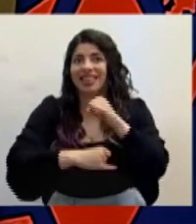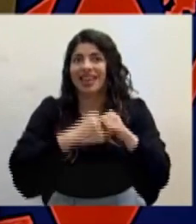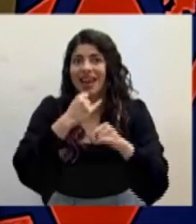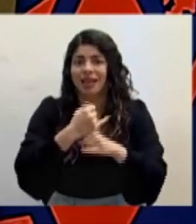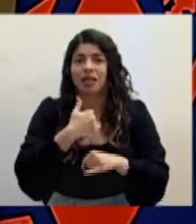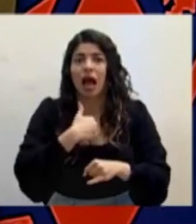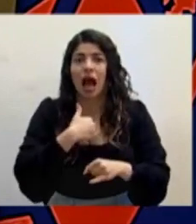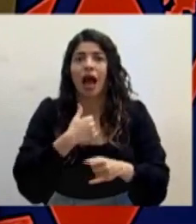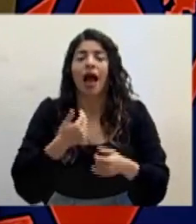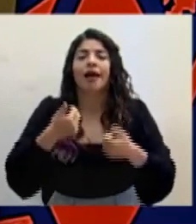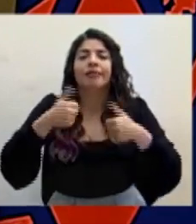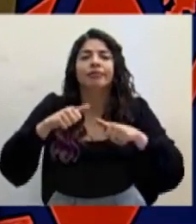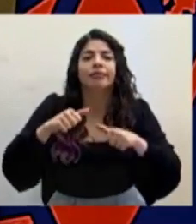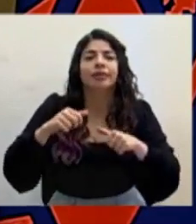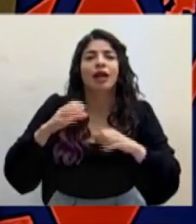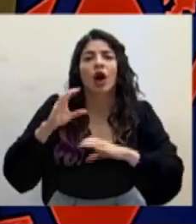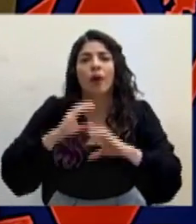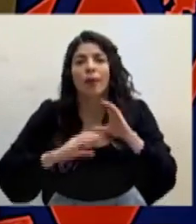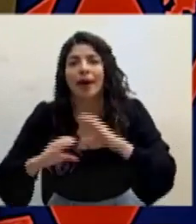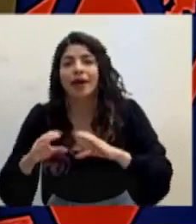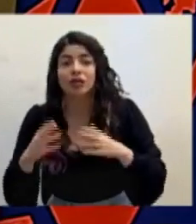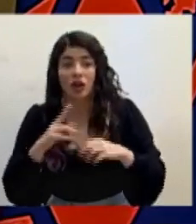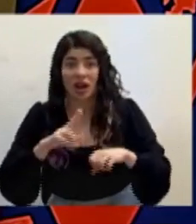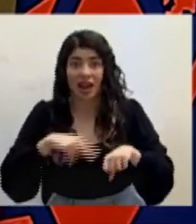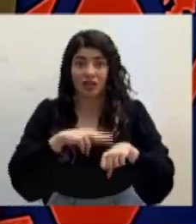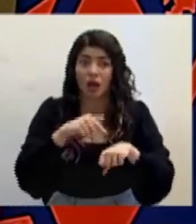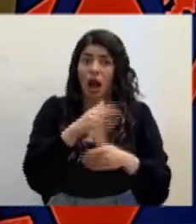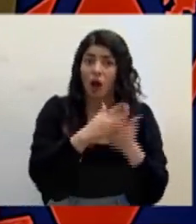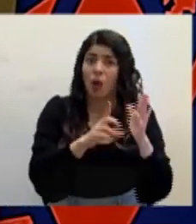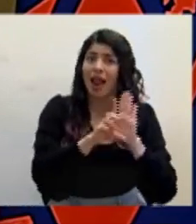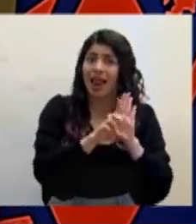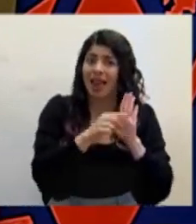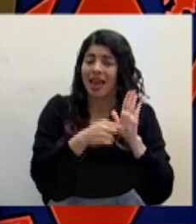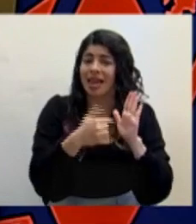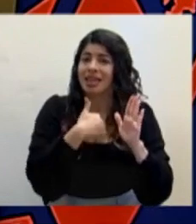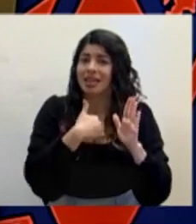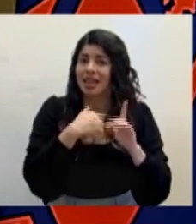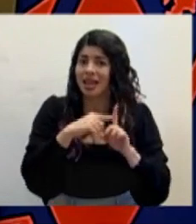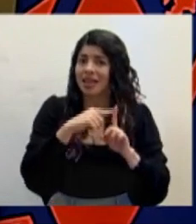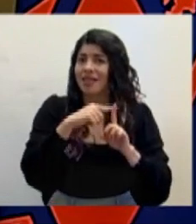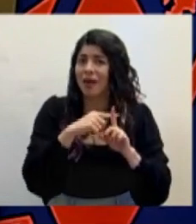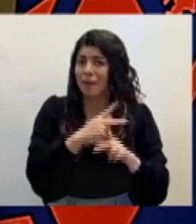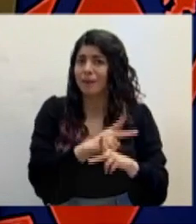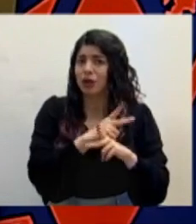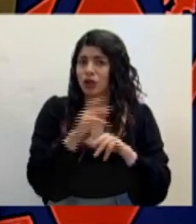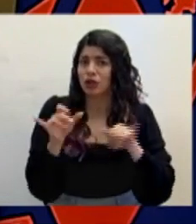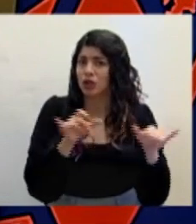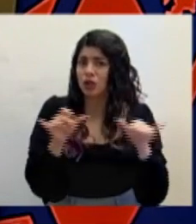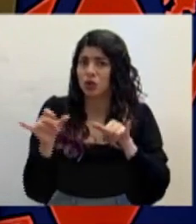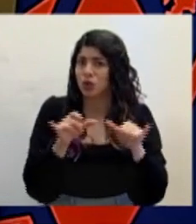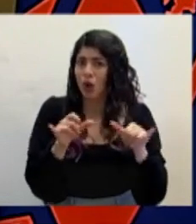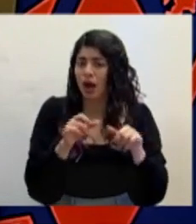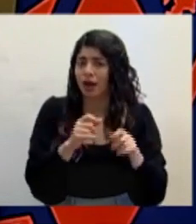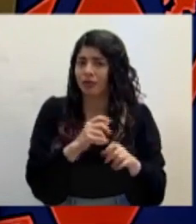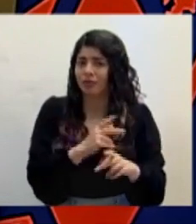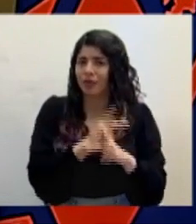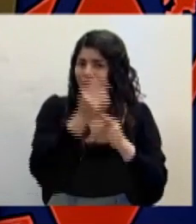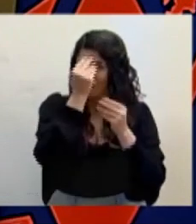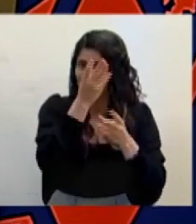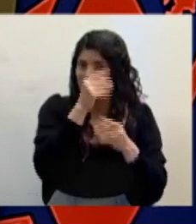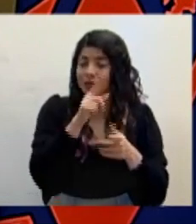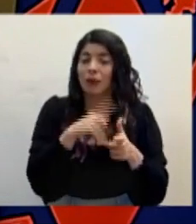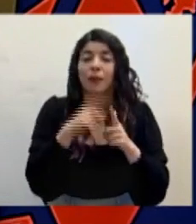internacional en tratados de comercio. A nivel nacional tenemos algunas leyes que dan este grado de protección y por ahí tenemos que tener